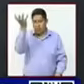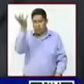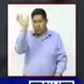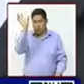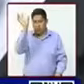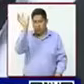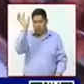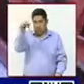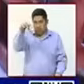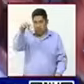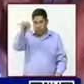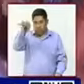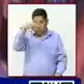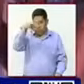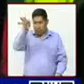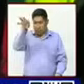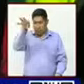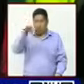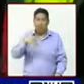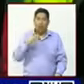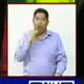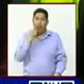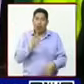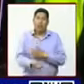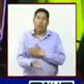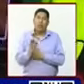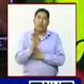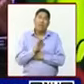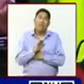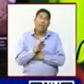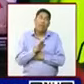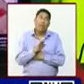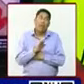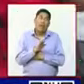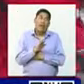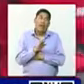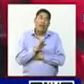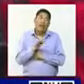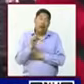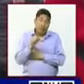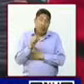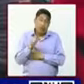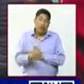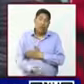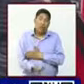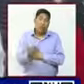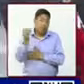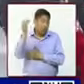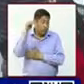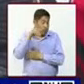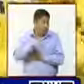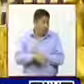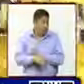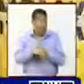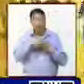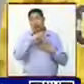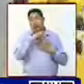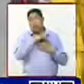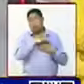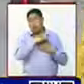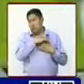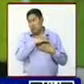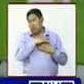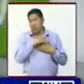24 horas. 24 horas. ¿Esto es algo nuevo, coronel? Sí, es algo beneficioso. Tenemos también